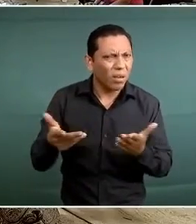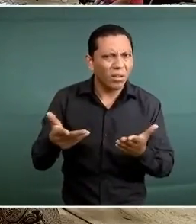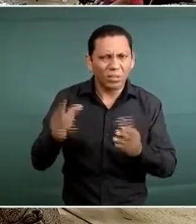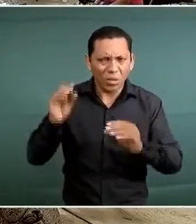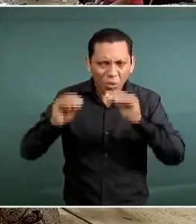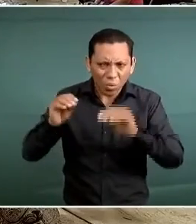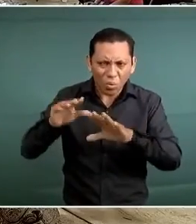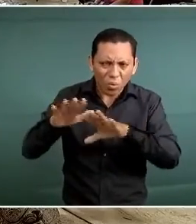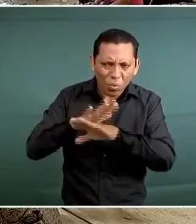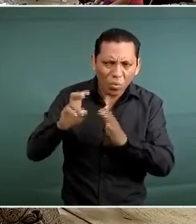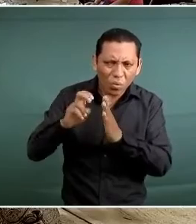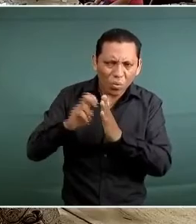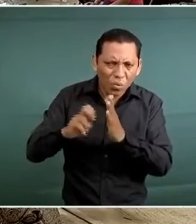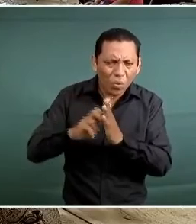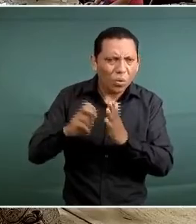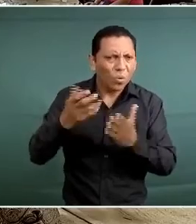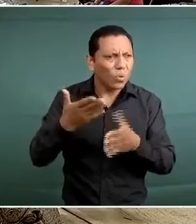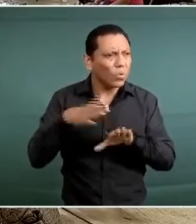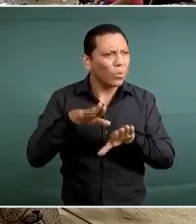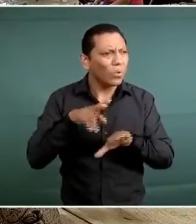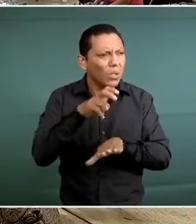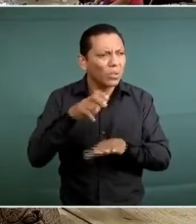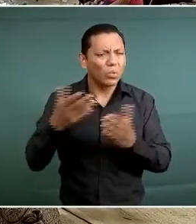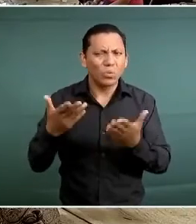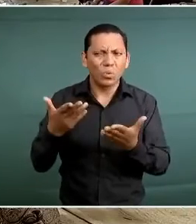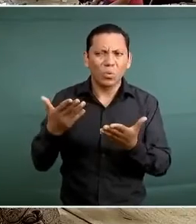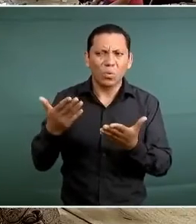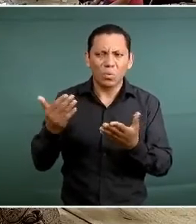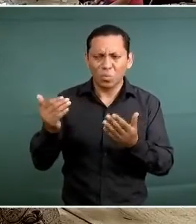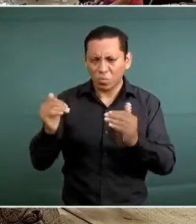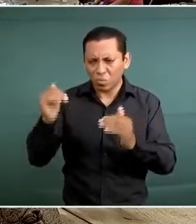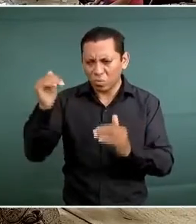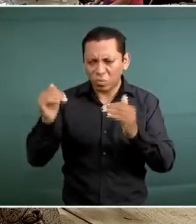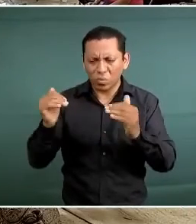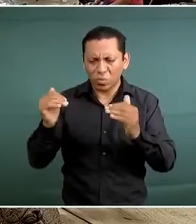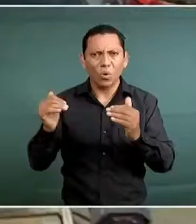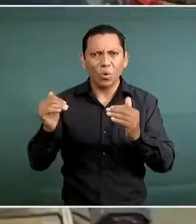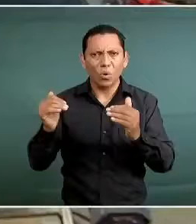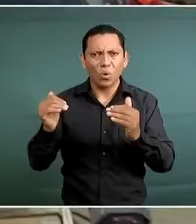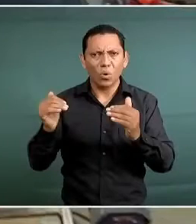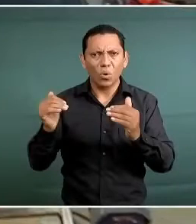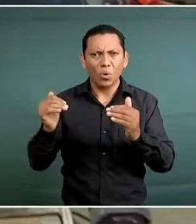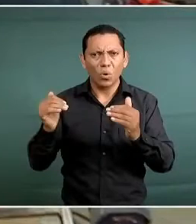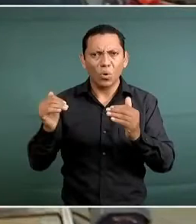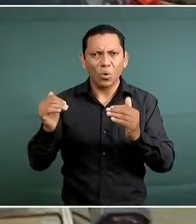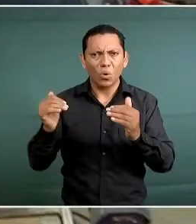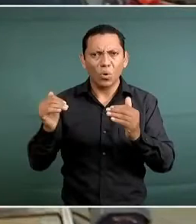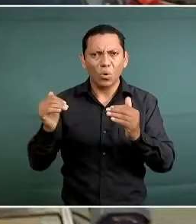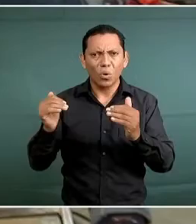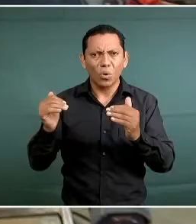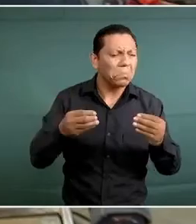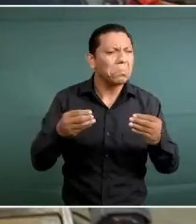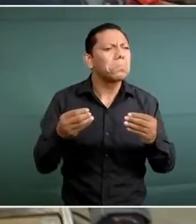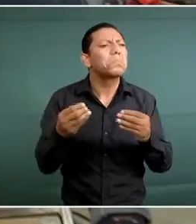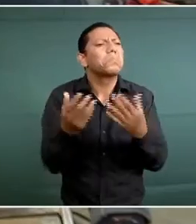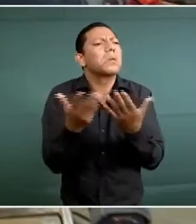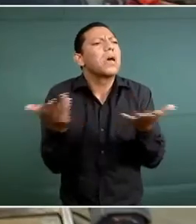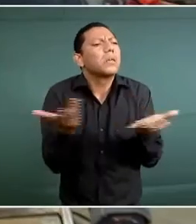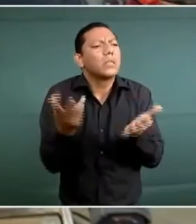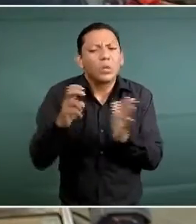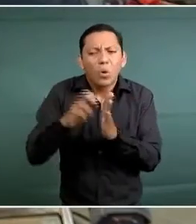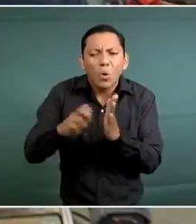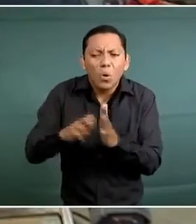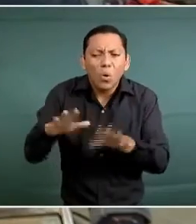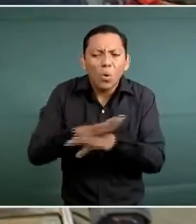ajustes respecto a estos ascensos en cuanto contagios que hay que ajustar al respecto